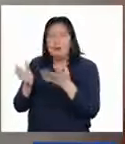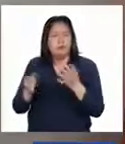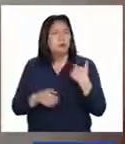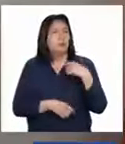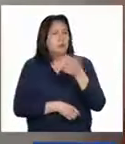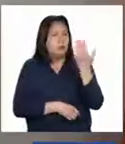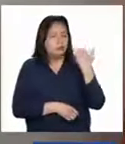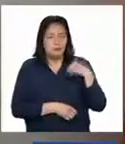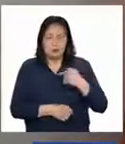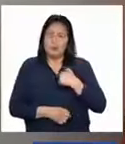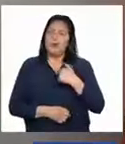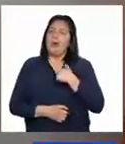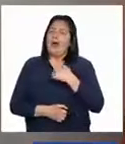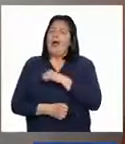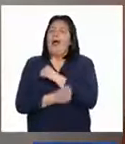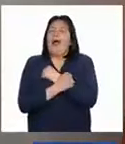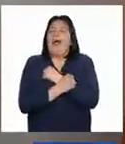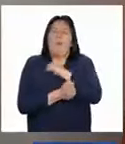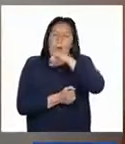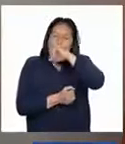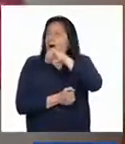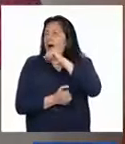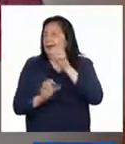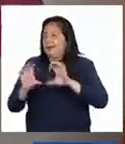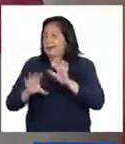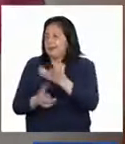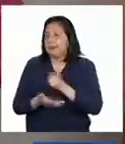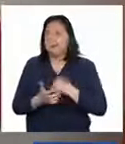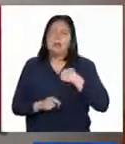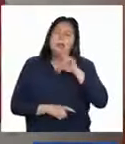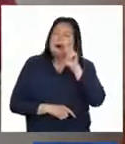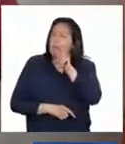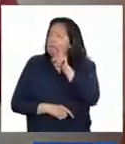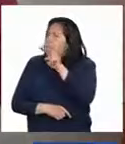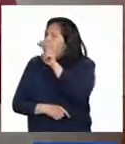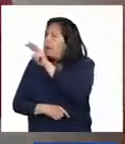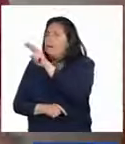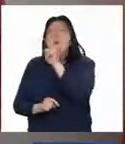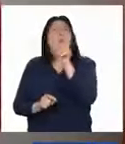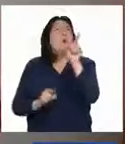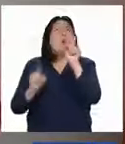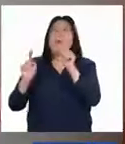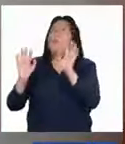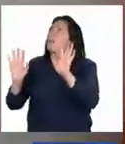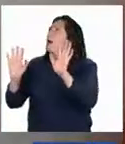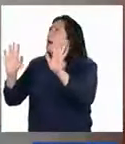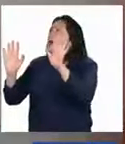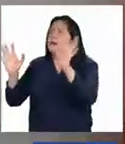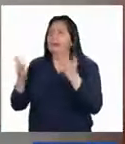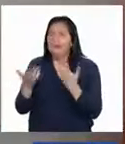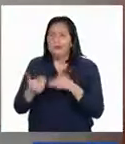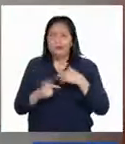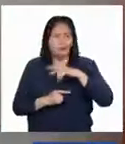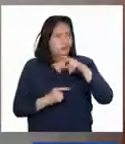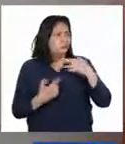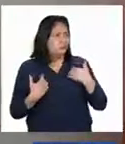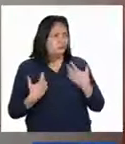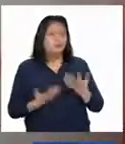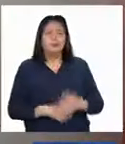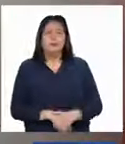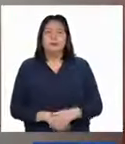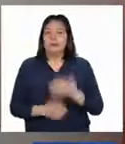ese momento comencé a amar la ciencia mientras observaba todas las cosas maravillosas que habían a mi